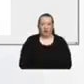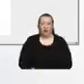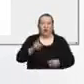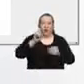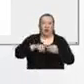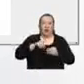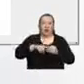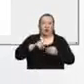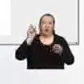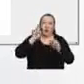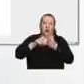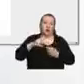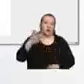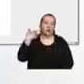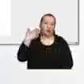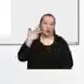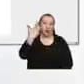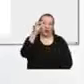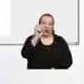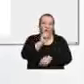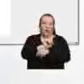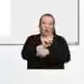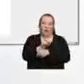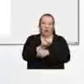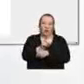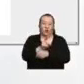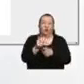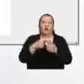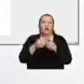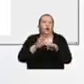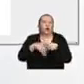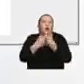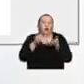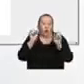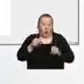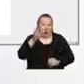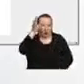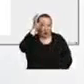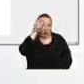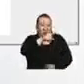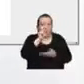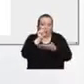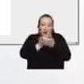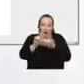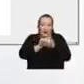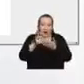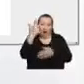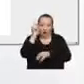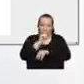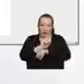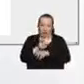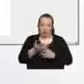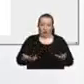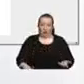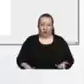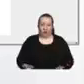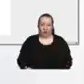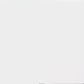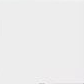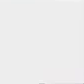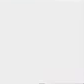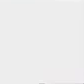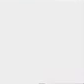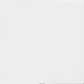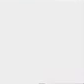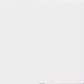demora 30 minutos no sé quién puede cree estas tonterías pero esas son las pruebas pero es lo que a mí refiere se pongan por